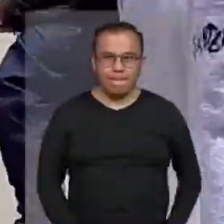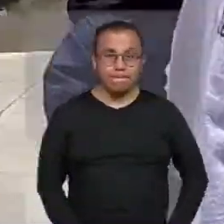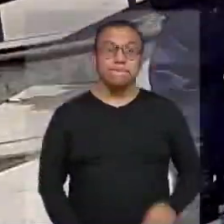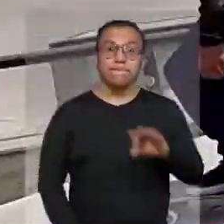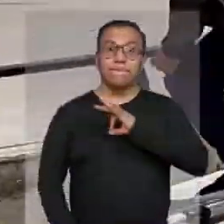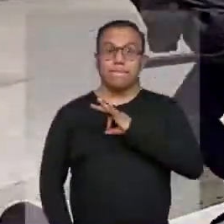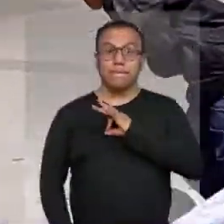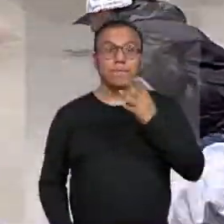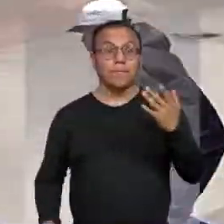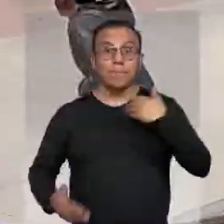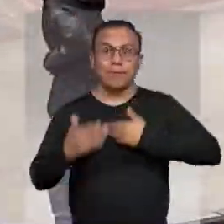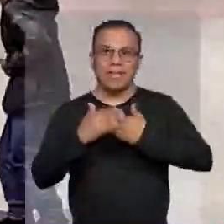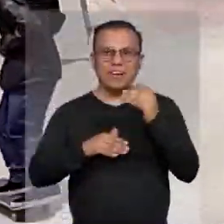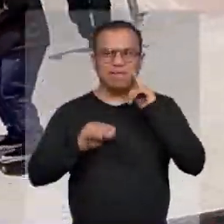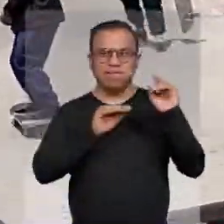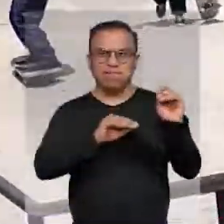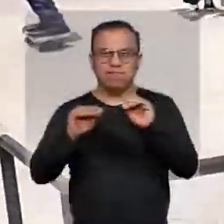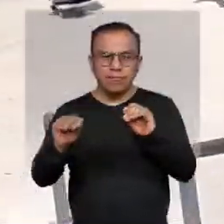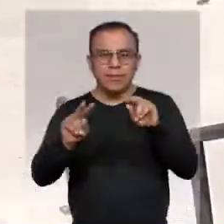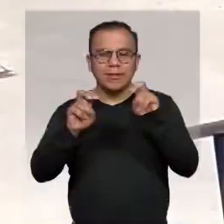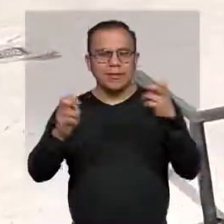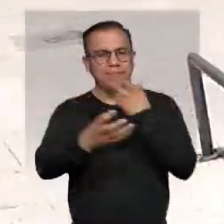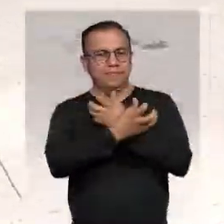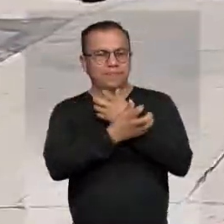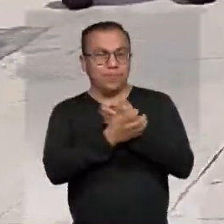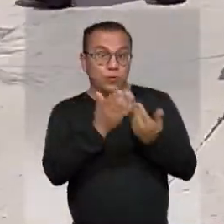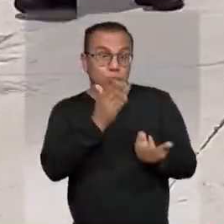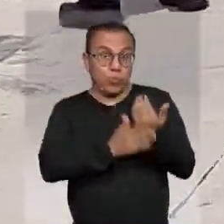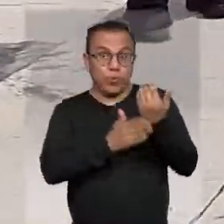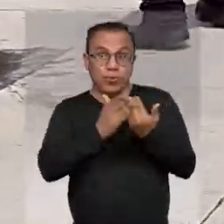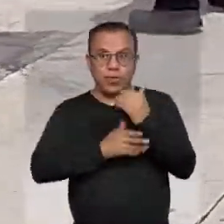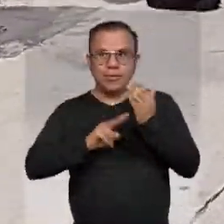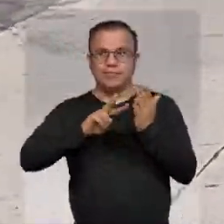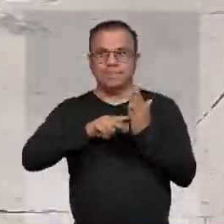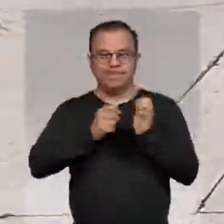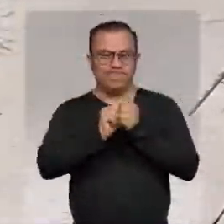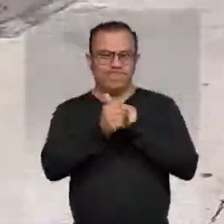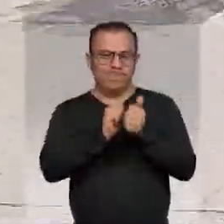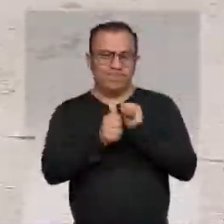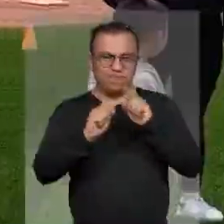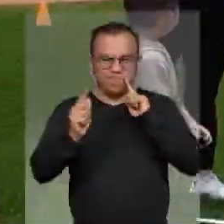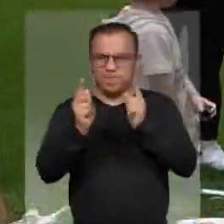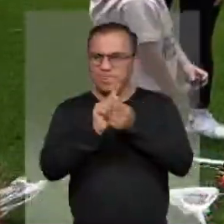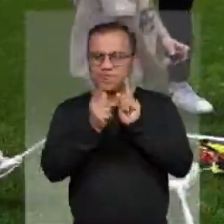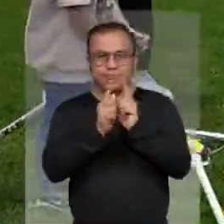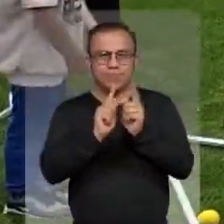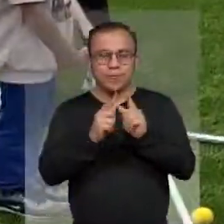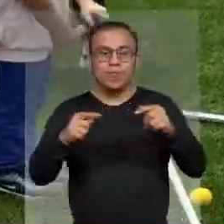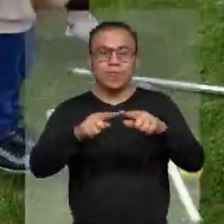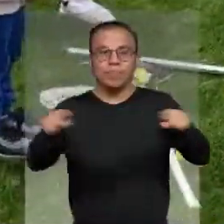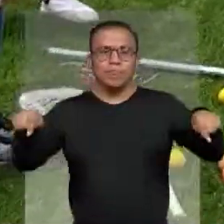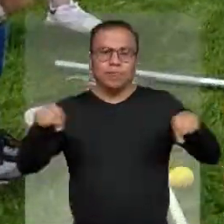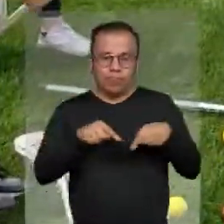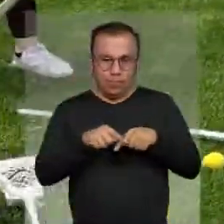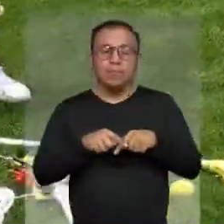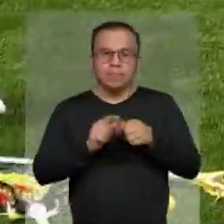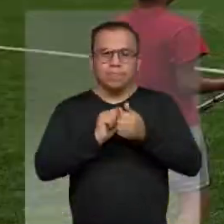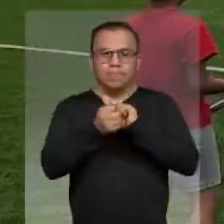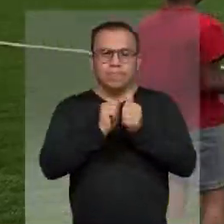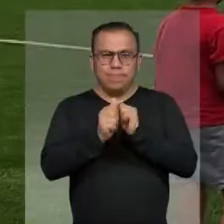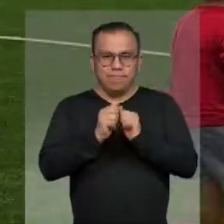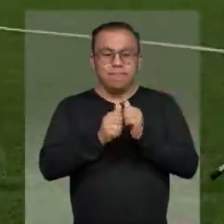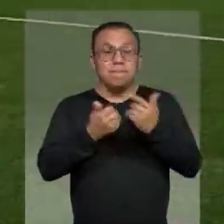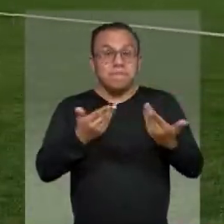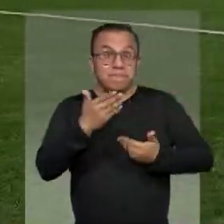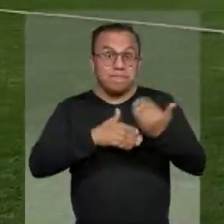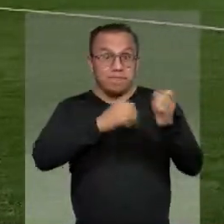Este sábado será la capacitación de ciencias aplicadas para las nuevas tendencias deportivas. Este encuentro será en el Salón Presidente del IDRD desde